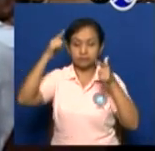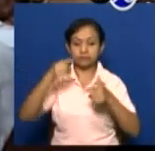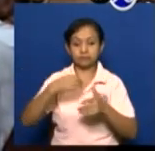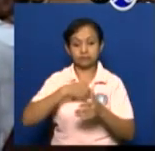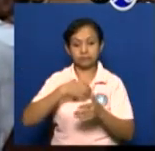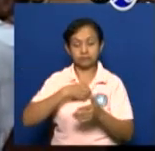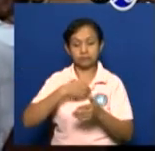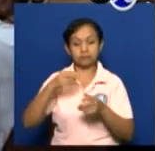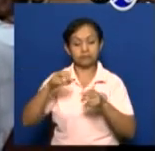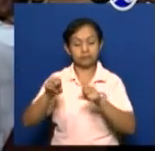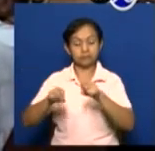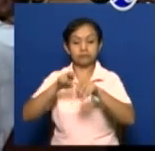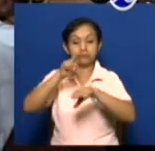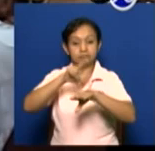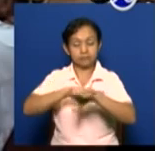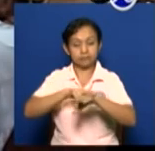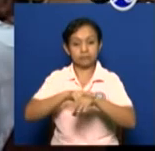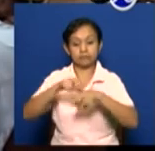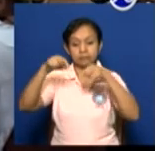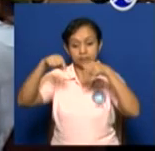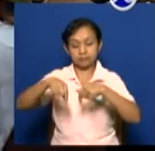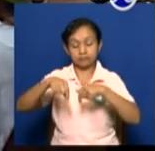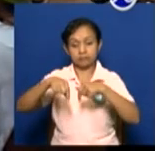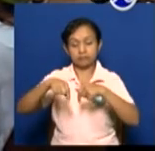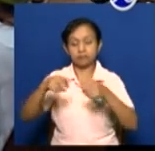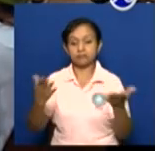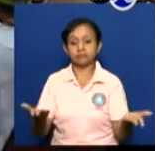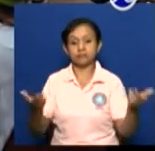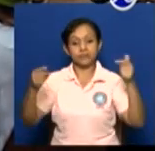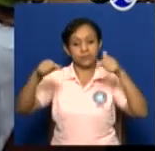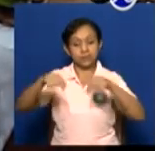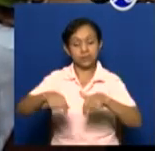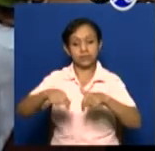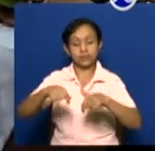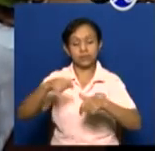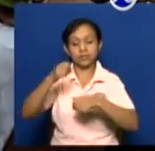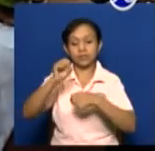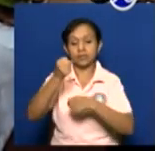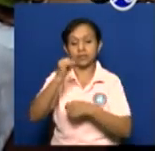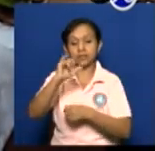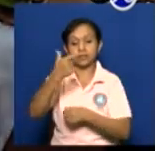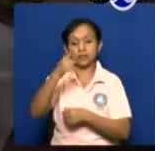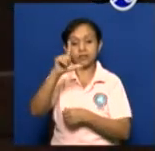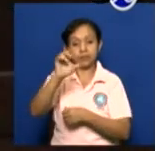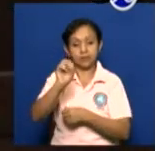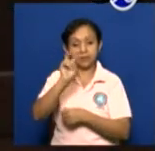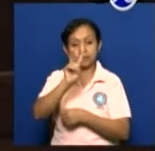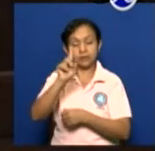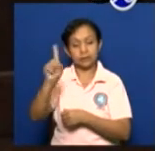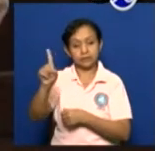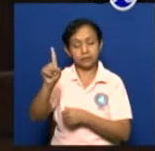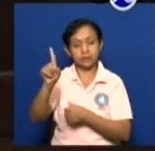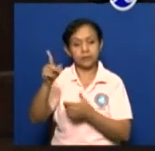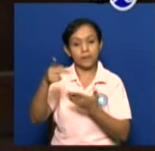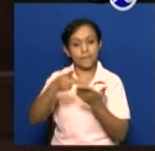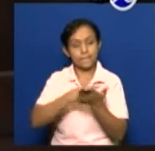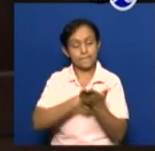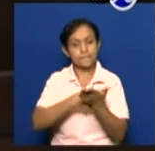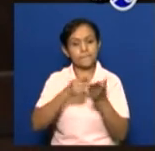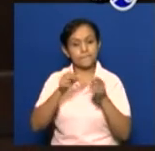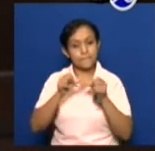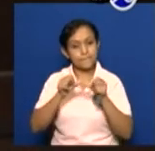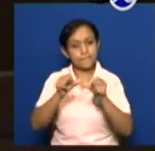propuesta de nación aquí y ahora, en el siglo XXI, Es un proyecto que mantiene